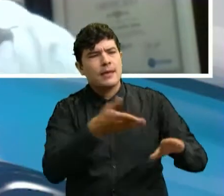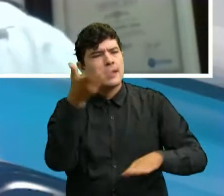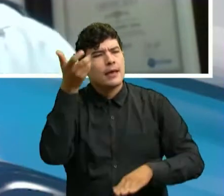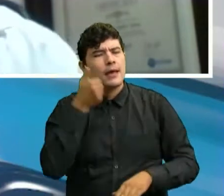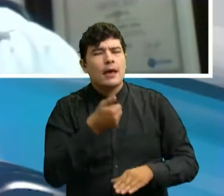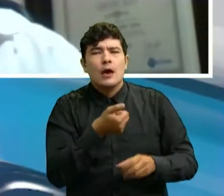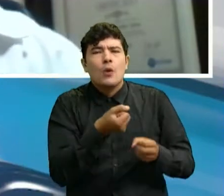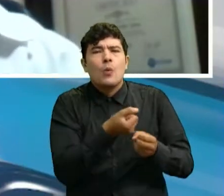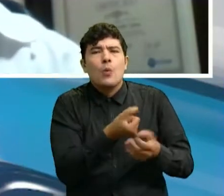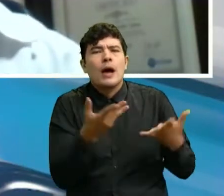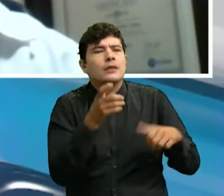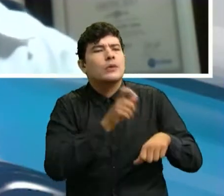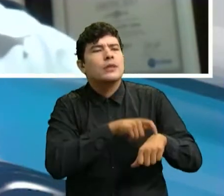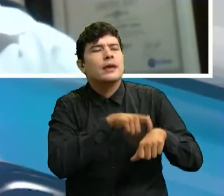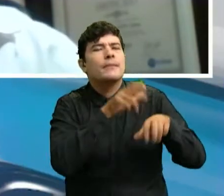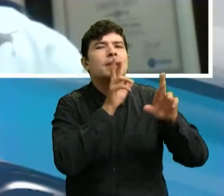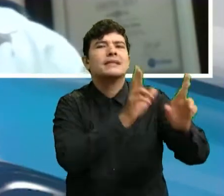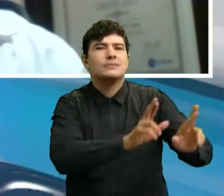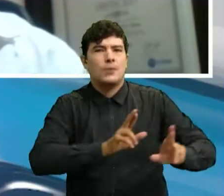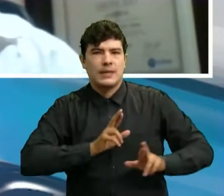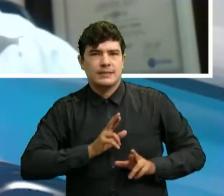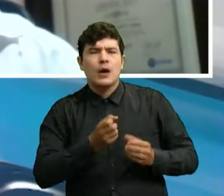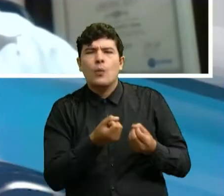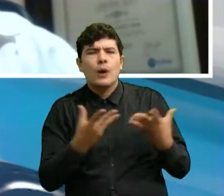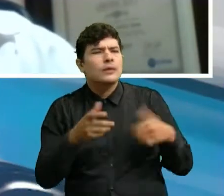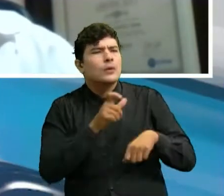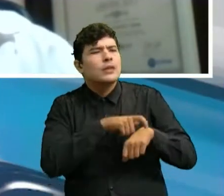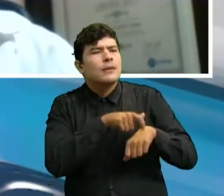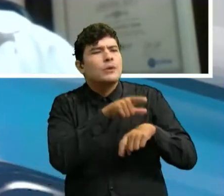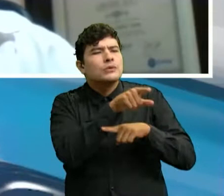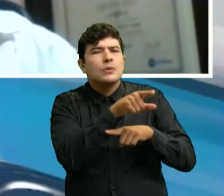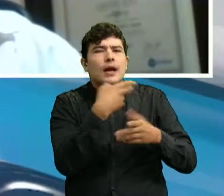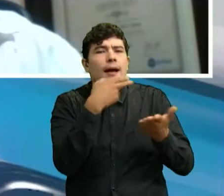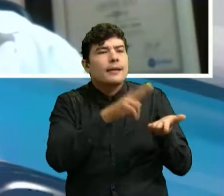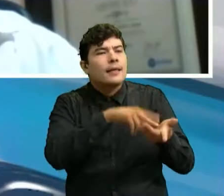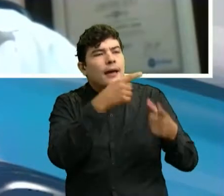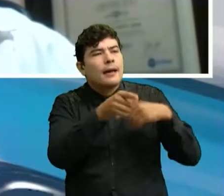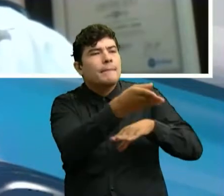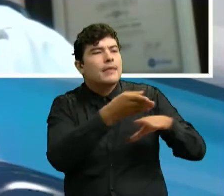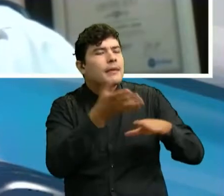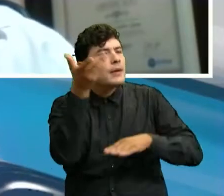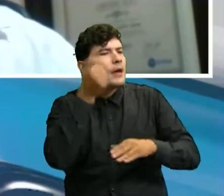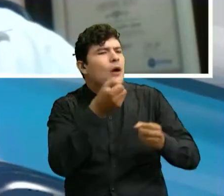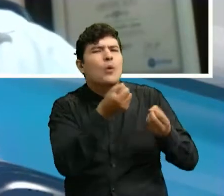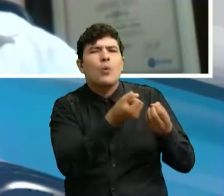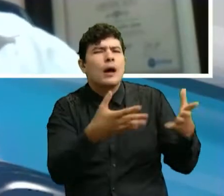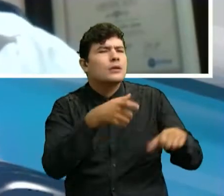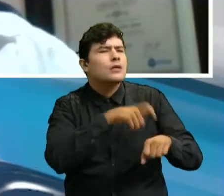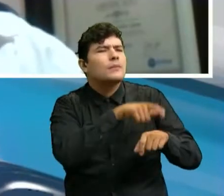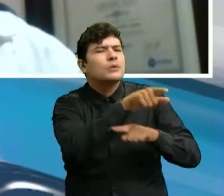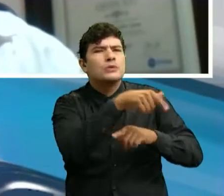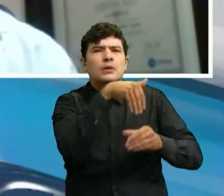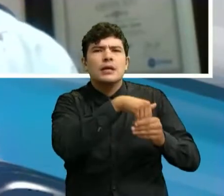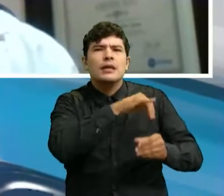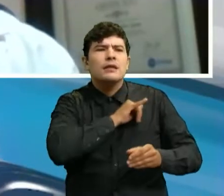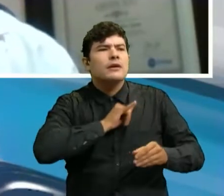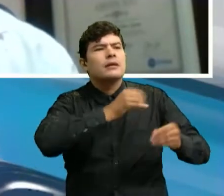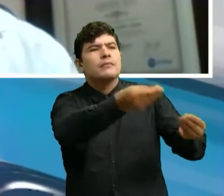decir, que ya quedó pensionada por el fondo, y cómo sería el trámite ellos a seguir o cómo irán a pagar.